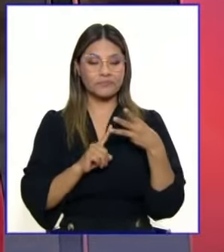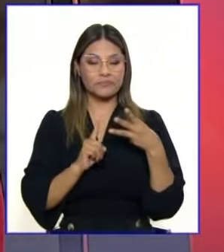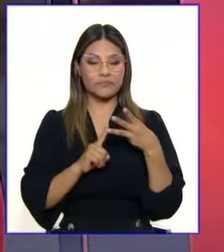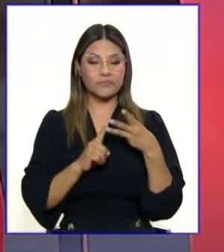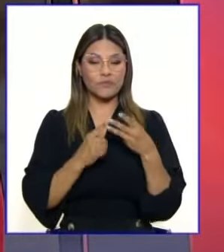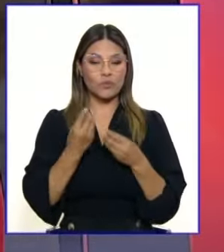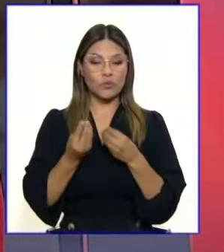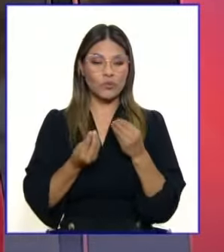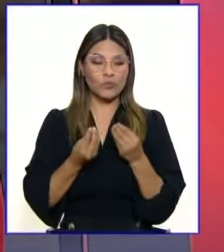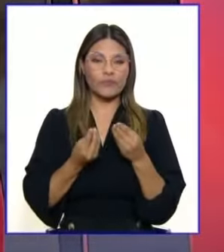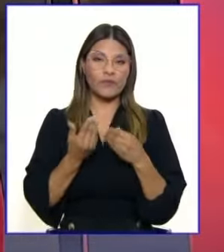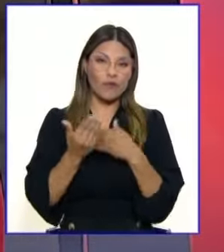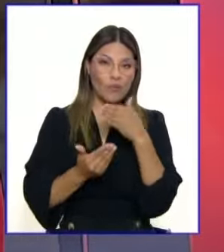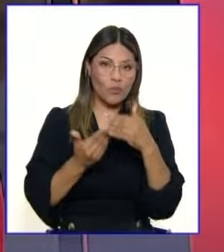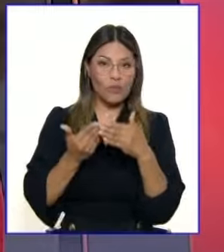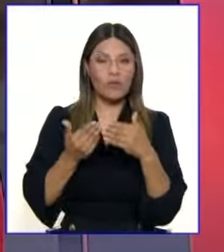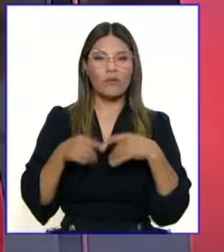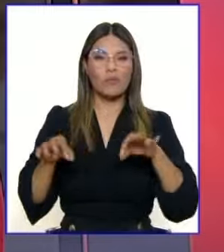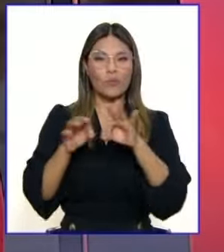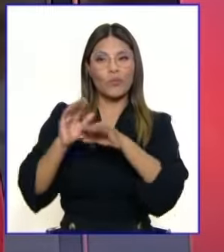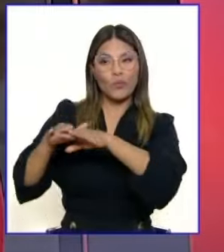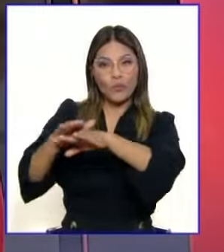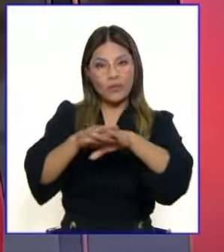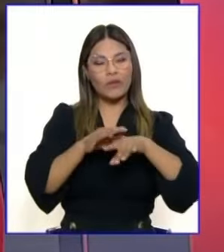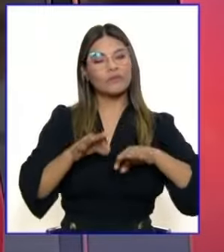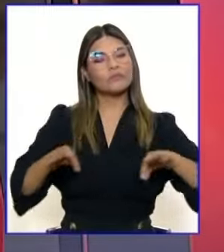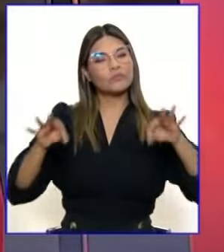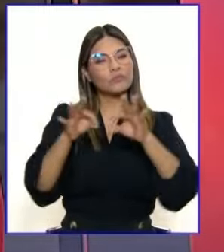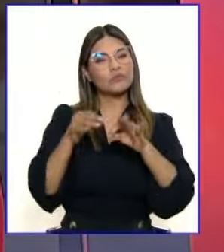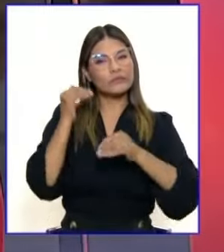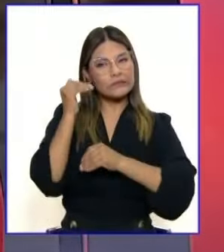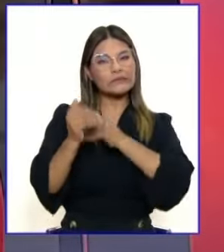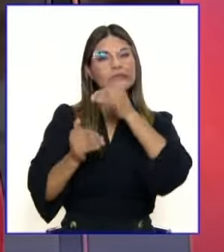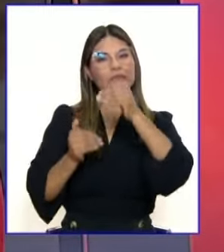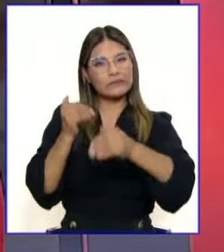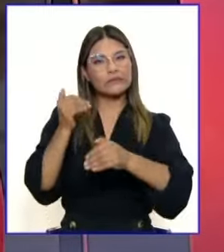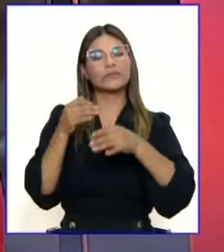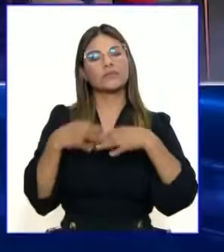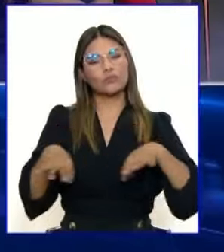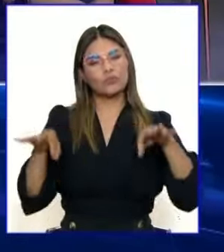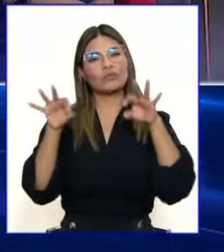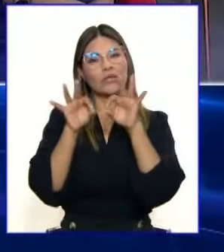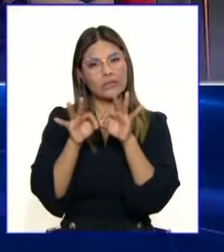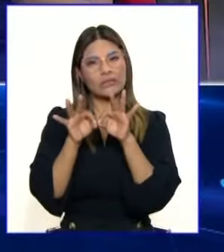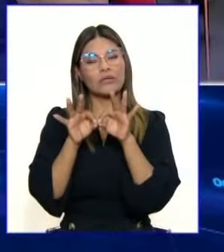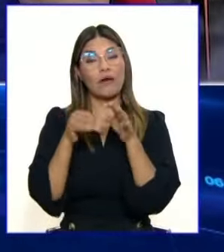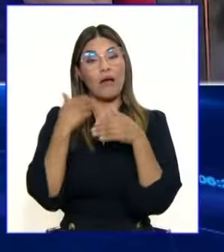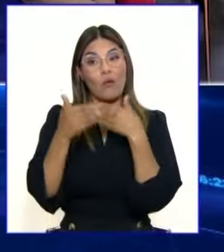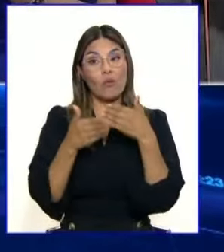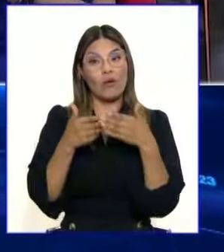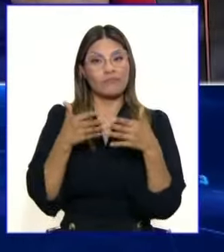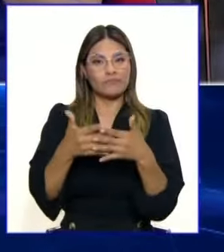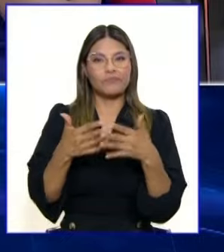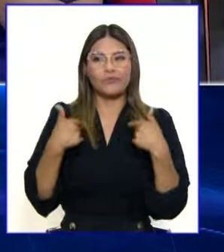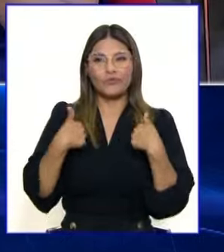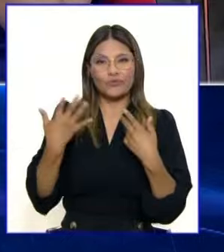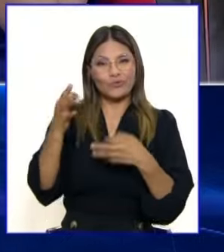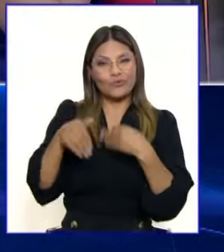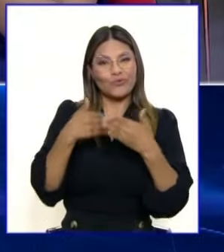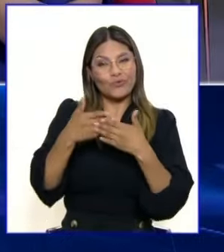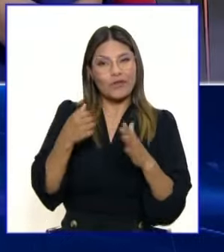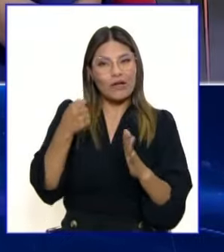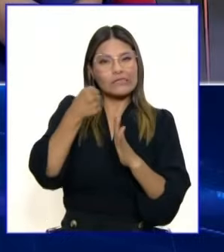avanzar abordando estos desafíos transnacionales. Realmente que no podemos abordar ningún